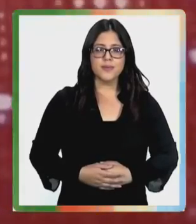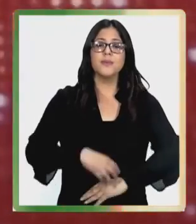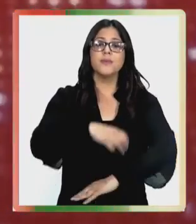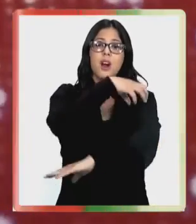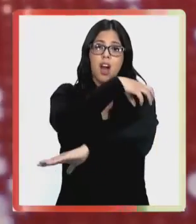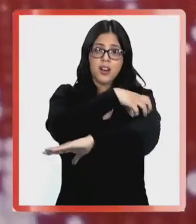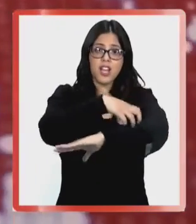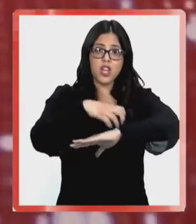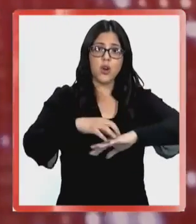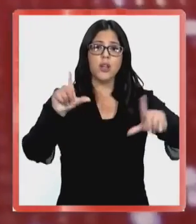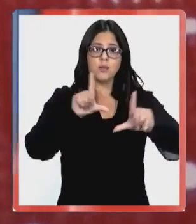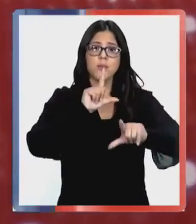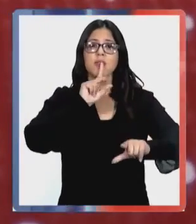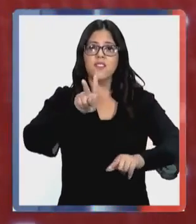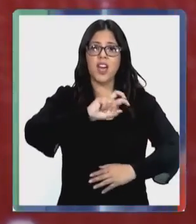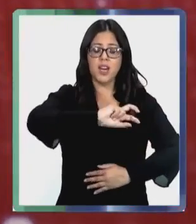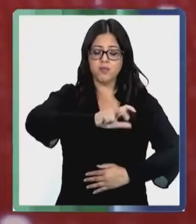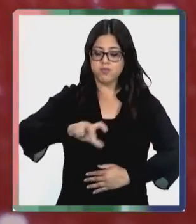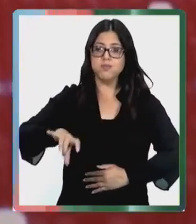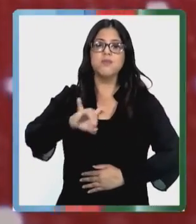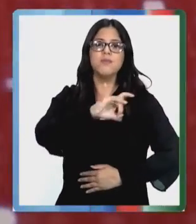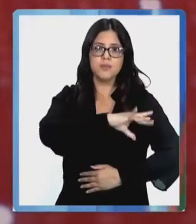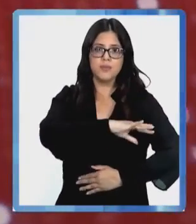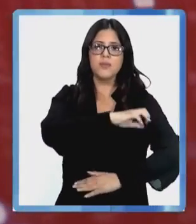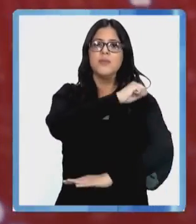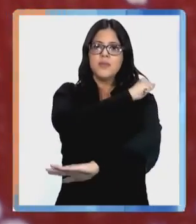Asociación Regional de Canales de Televisión de Señal